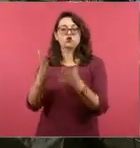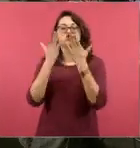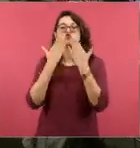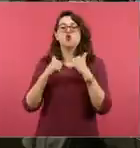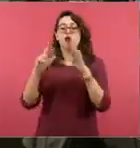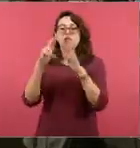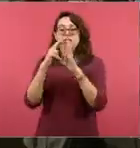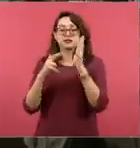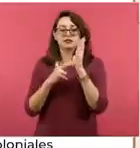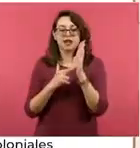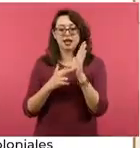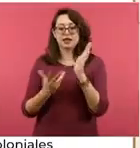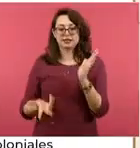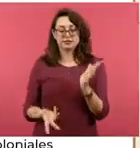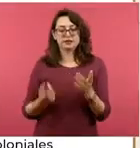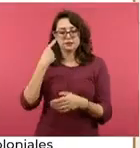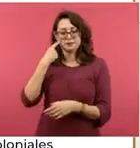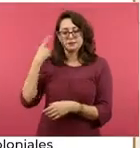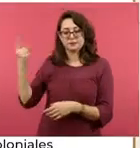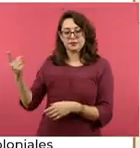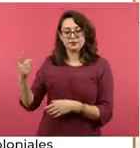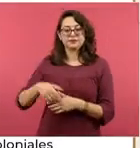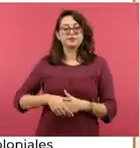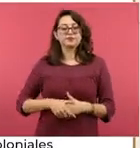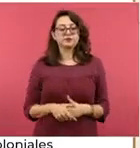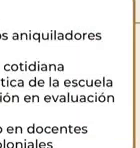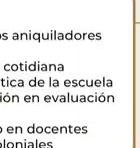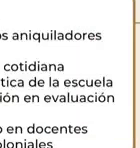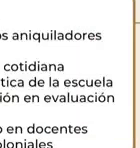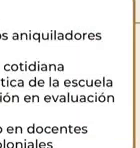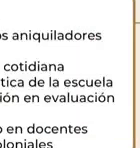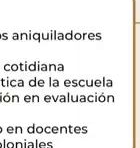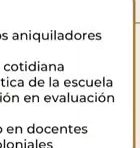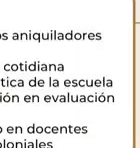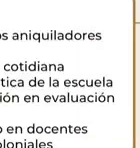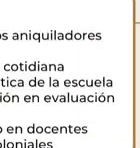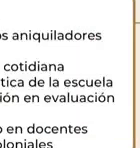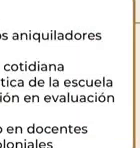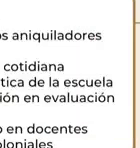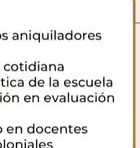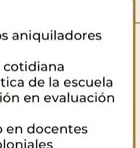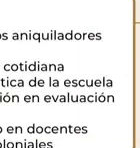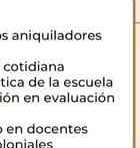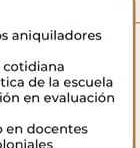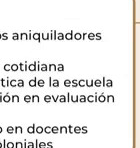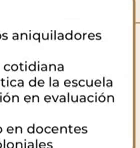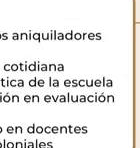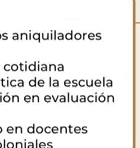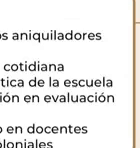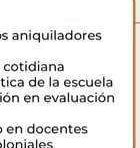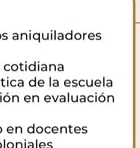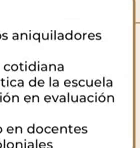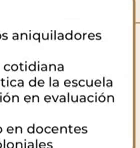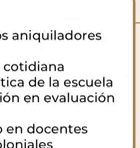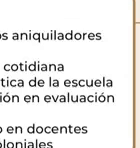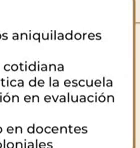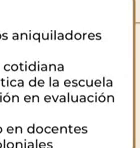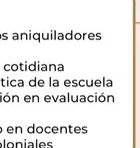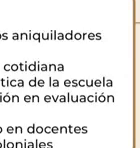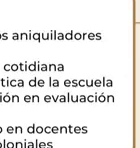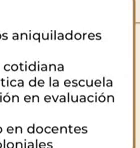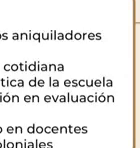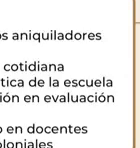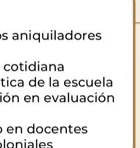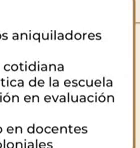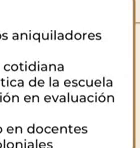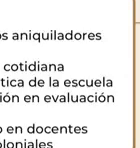la secretaria. La nueva escuela mexicana plantea 6 fases. Para la fase 6, que es